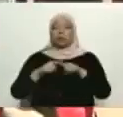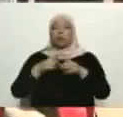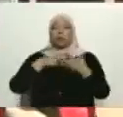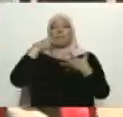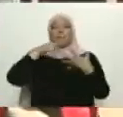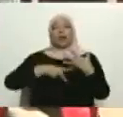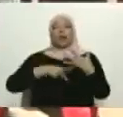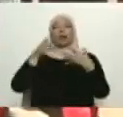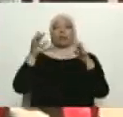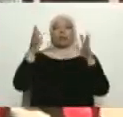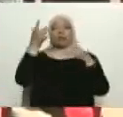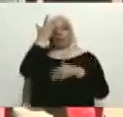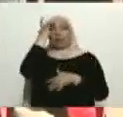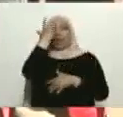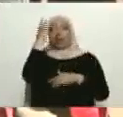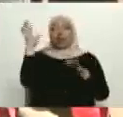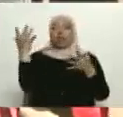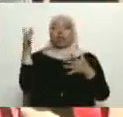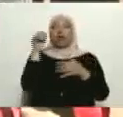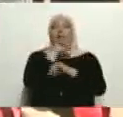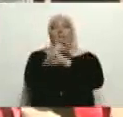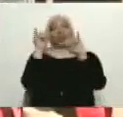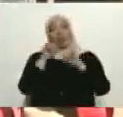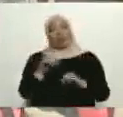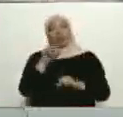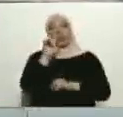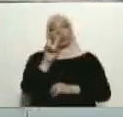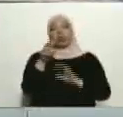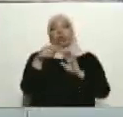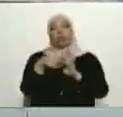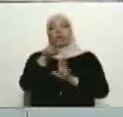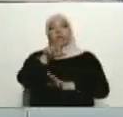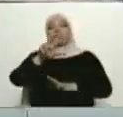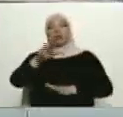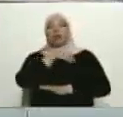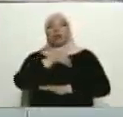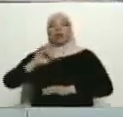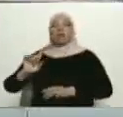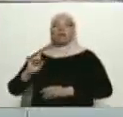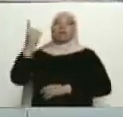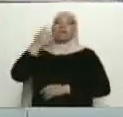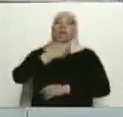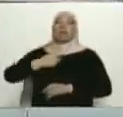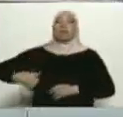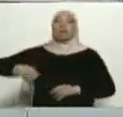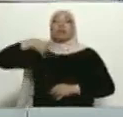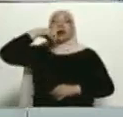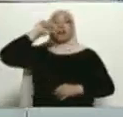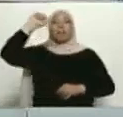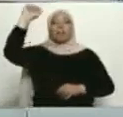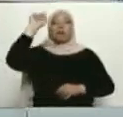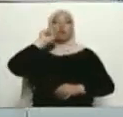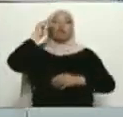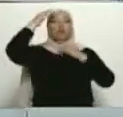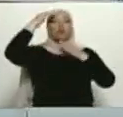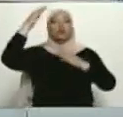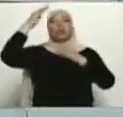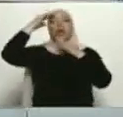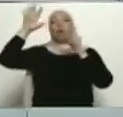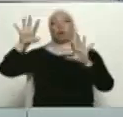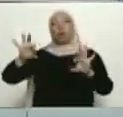felices seguro dos mil veintitrés primero que nada quiero En nombre del presidente de la república dar un saludo muy